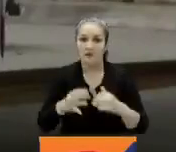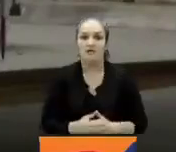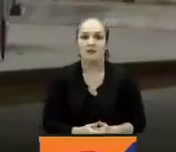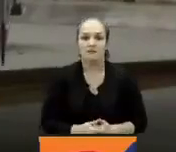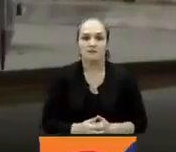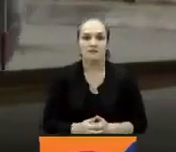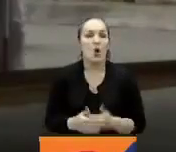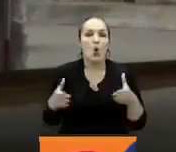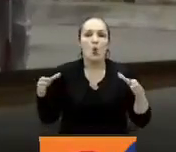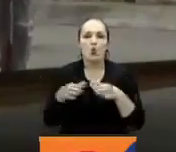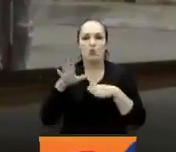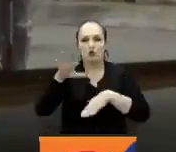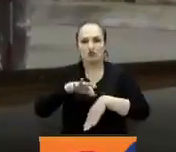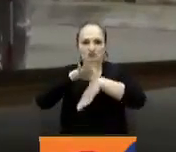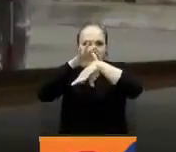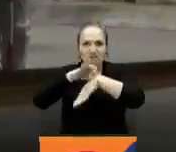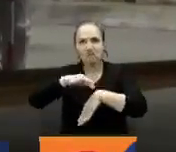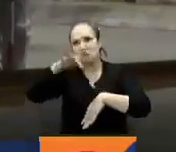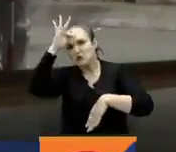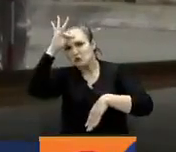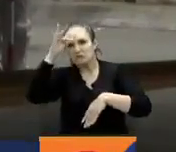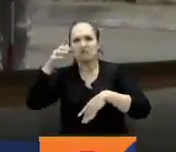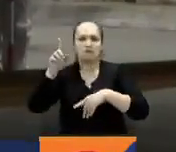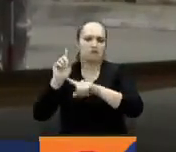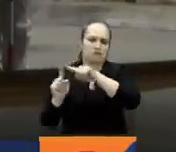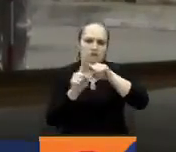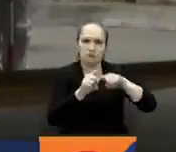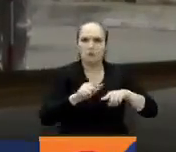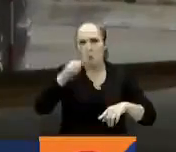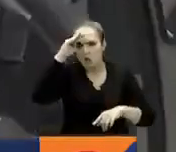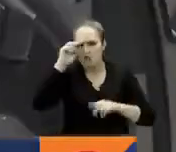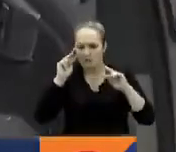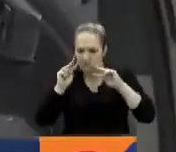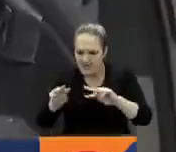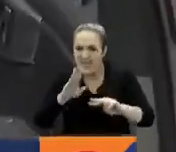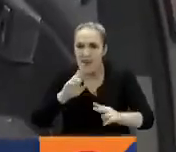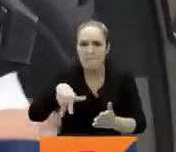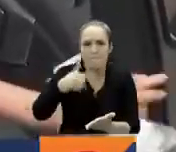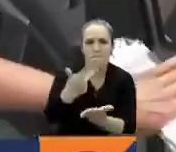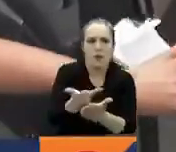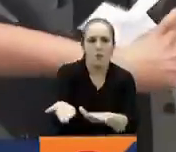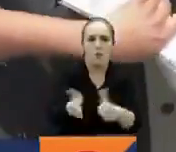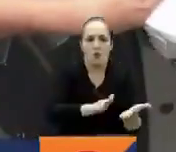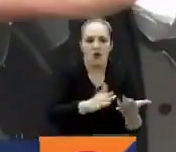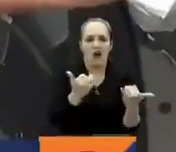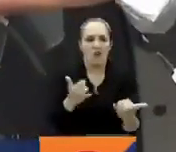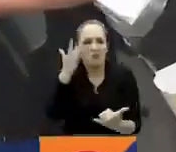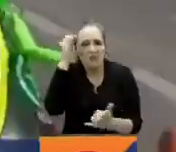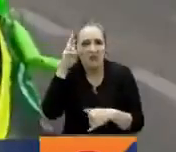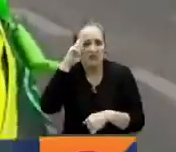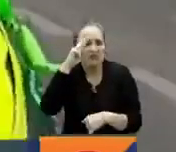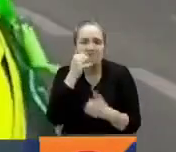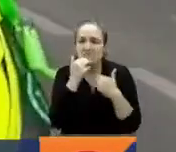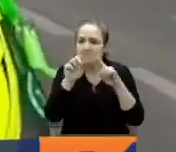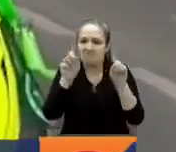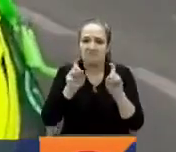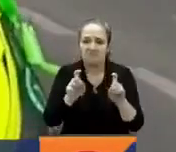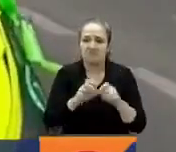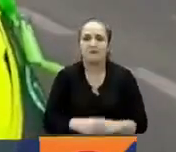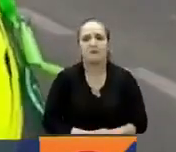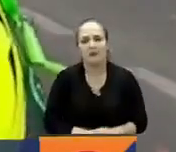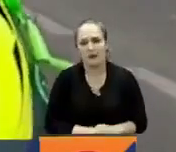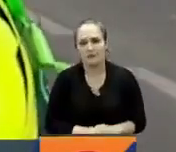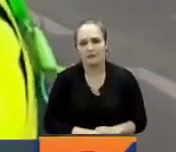grupo de criminalística se acercó al lugar para hacer el levantamiento de la víctima que falleció. Aún se desconocen las causas del accidente. Se encuentran en el